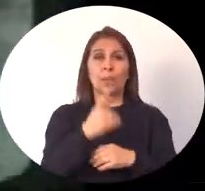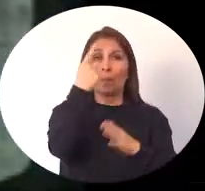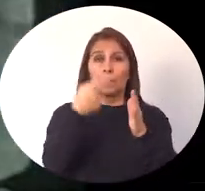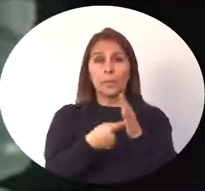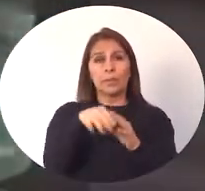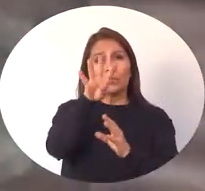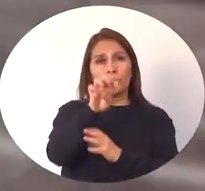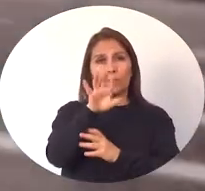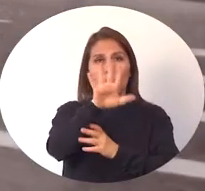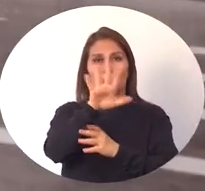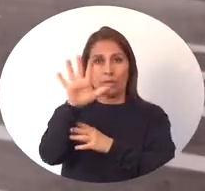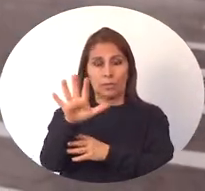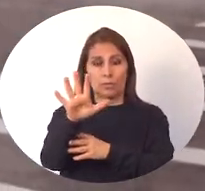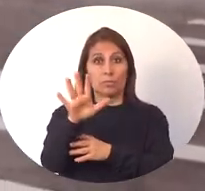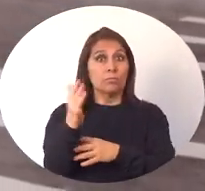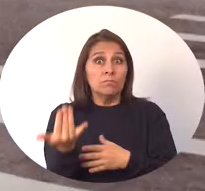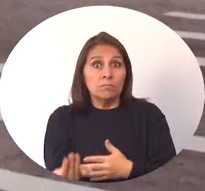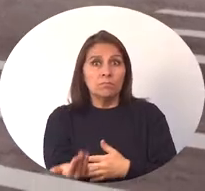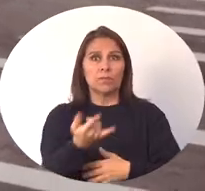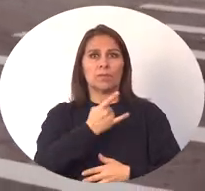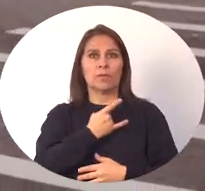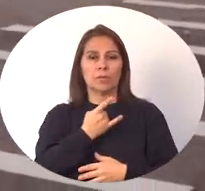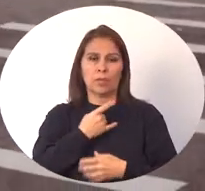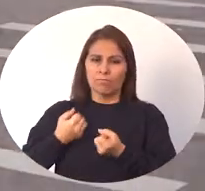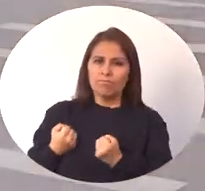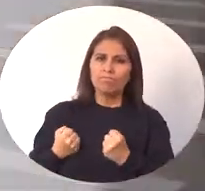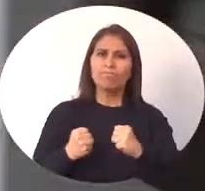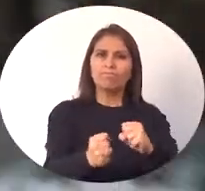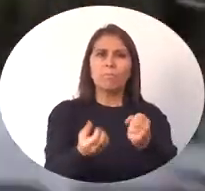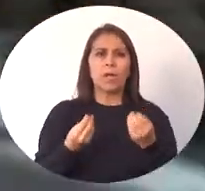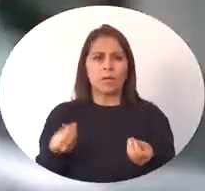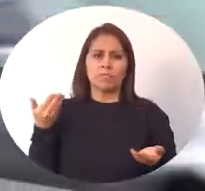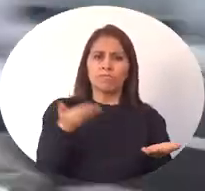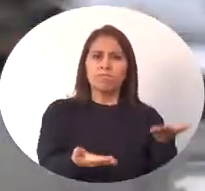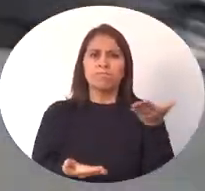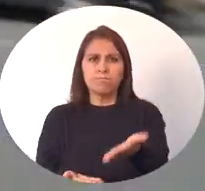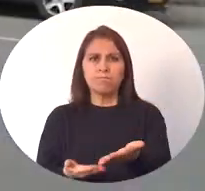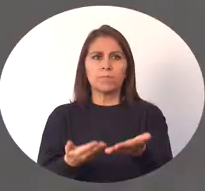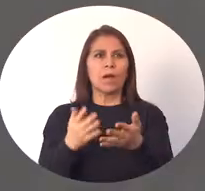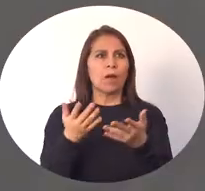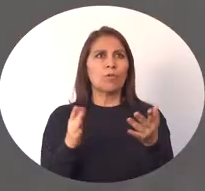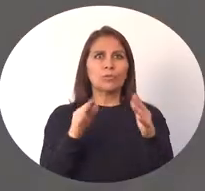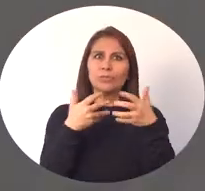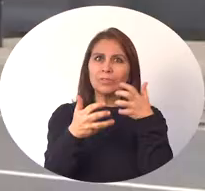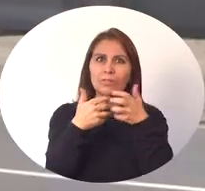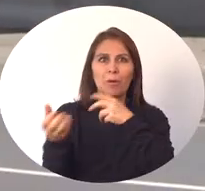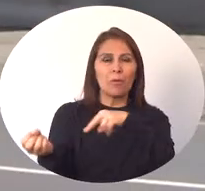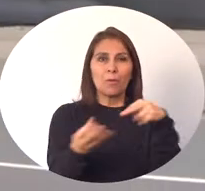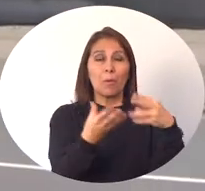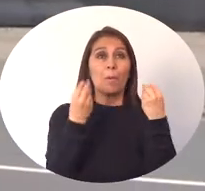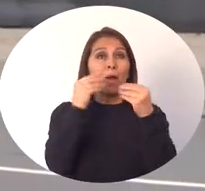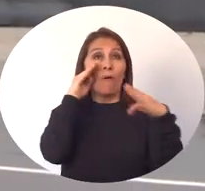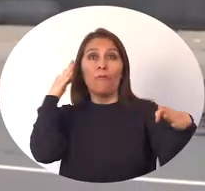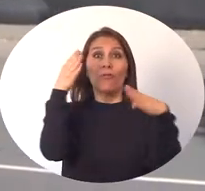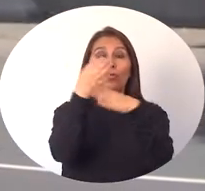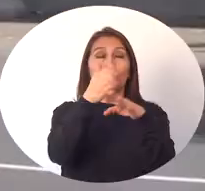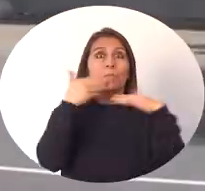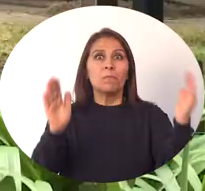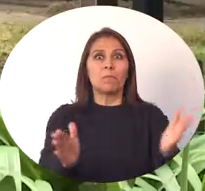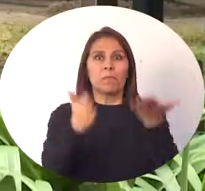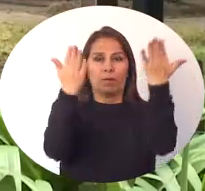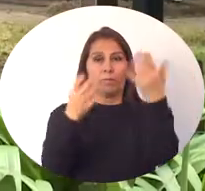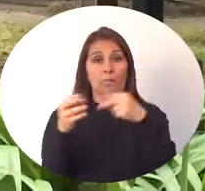Desde 1955, la universidad se ha esforzado por contribuir a un sistema educativo capaz de construir visiones de